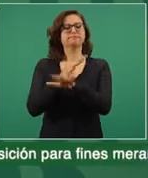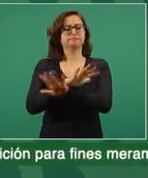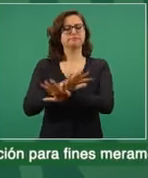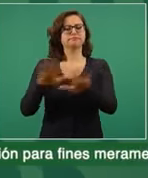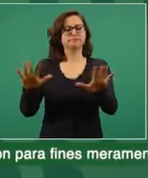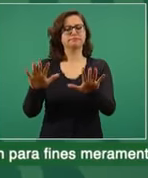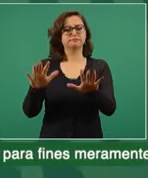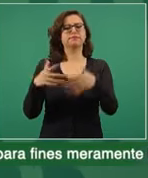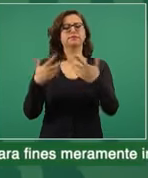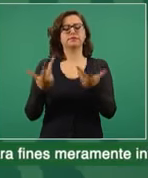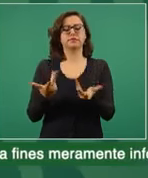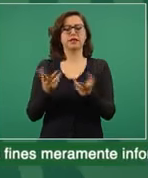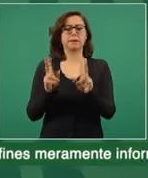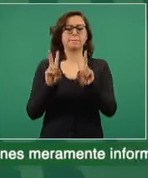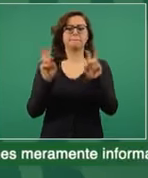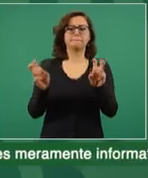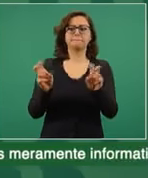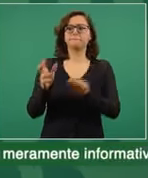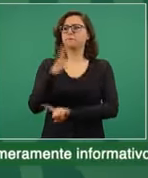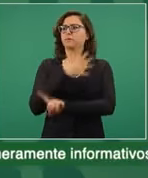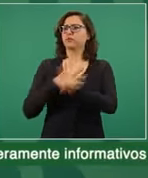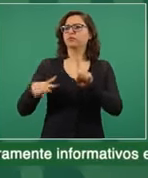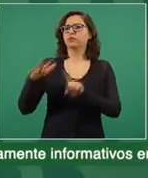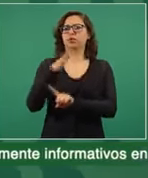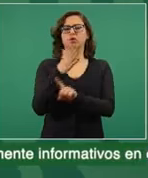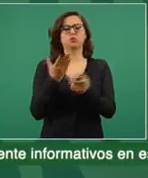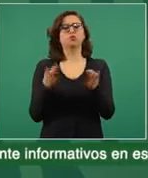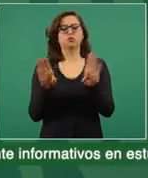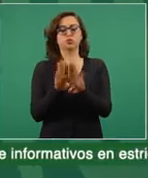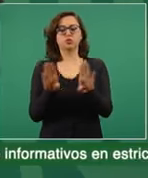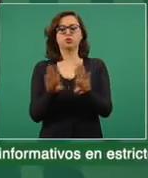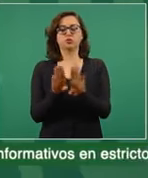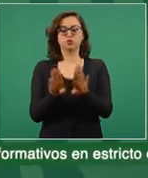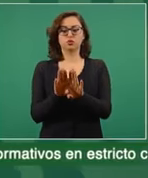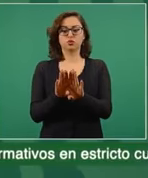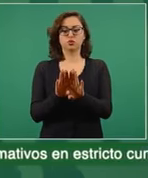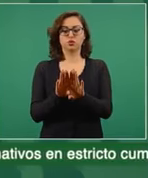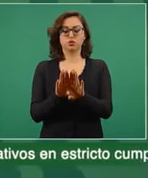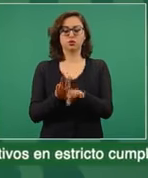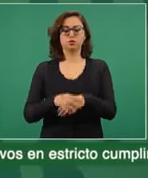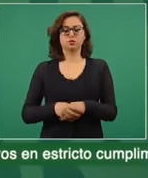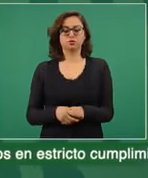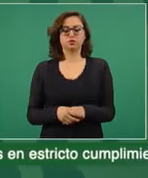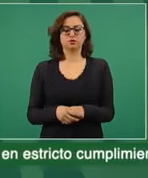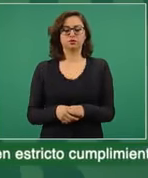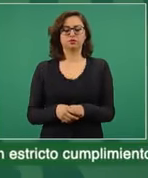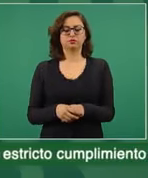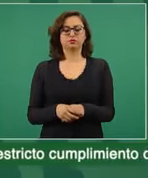de la situación que prevalece en